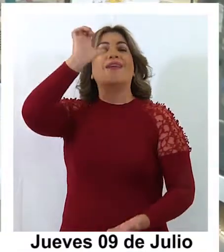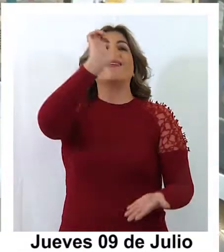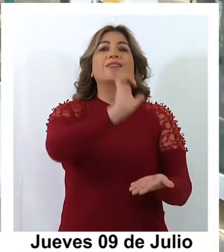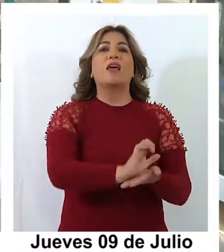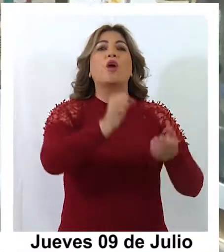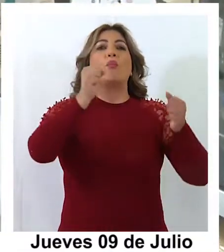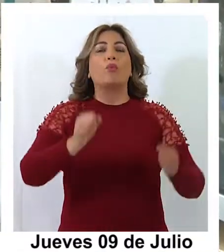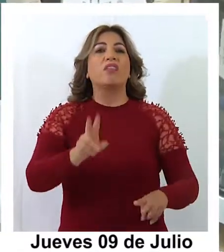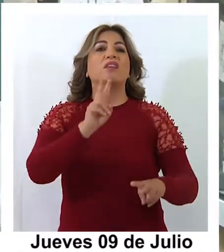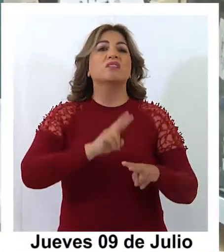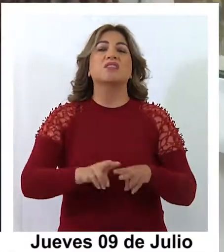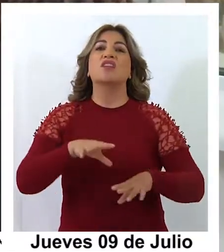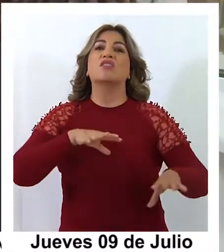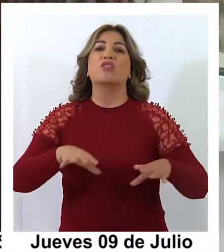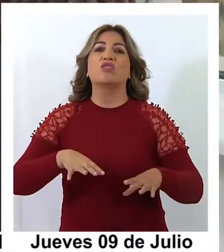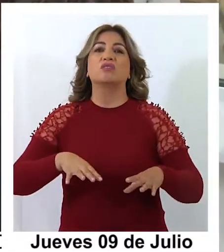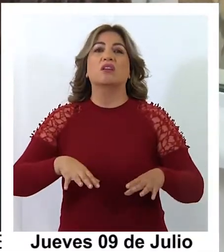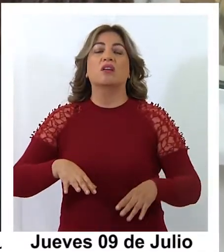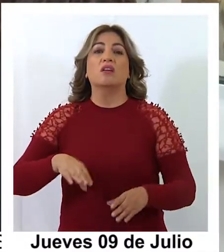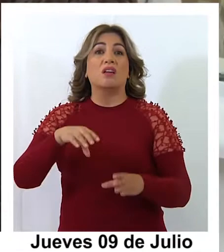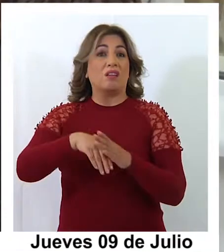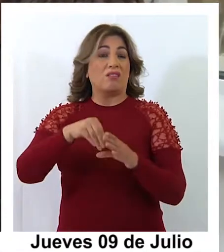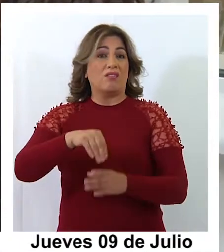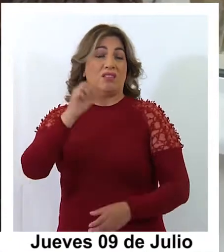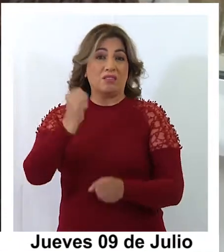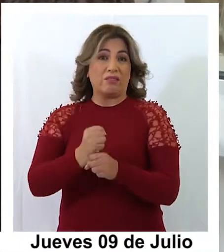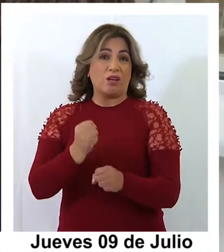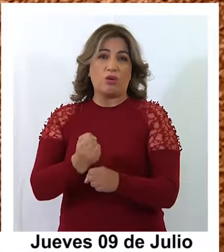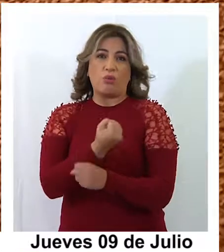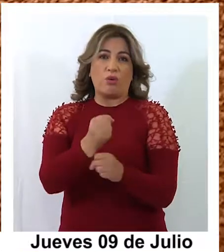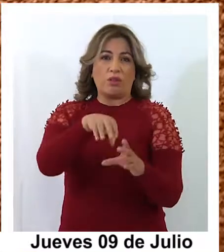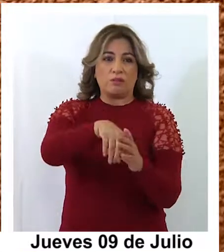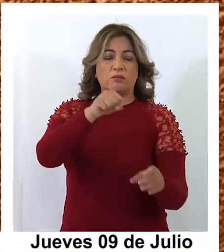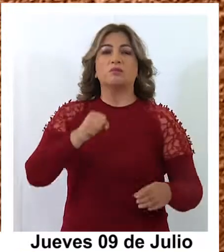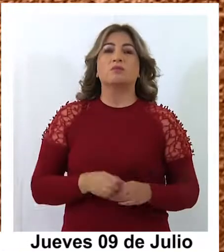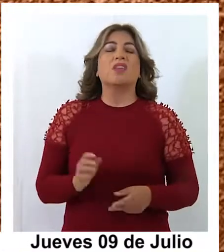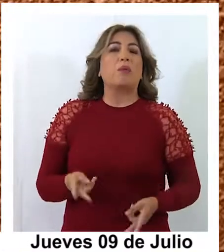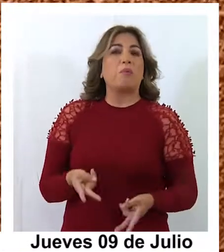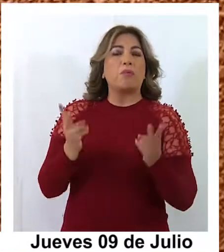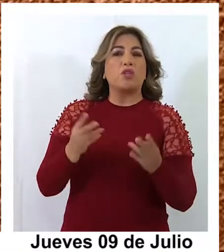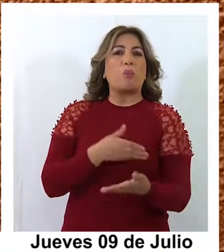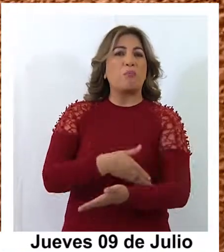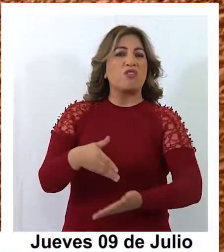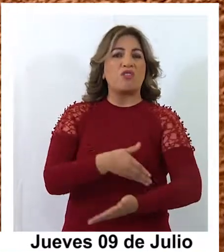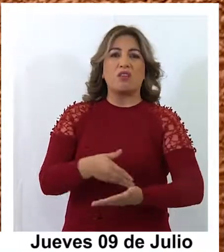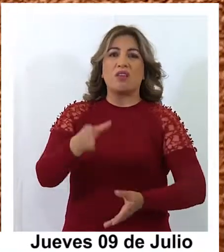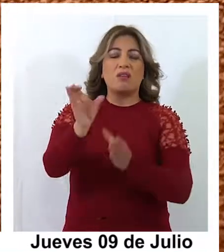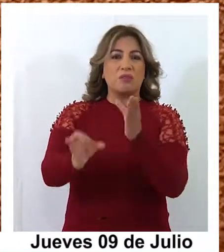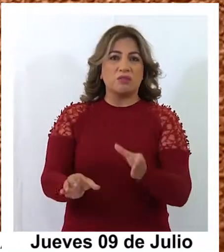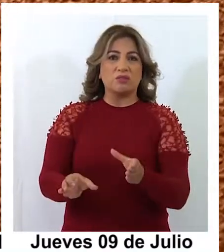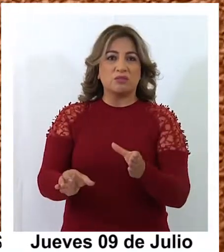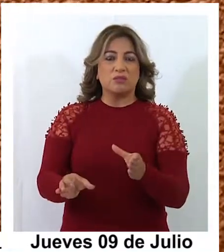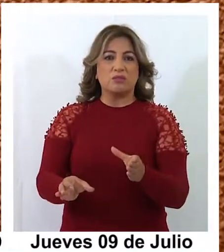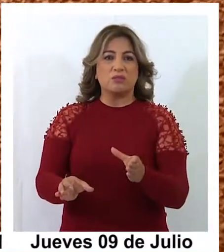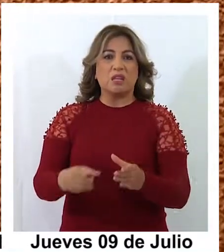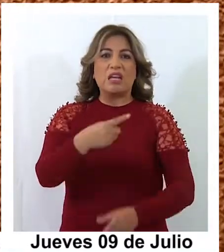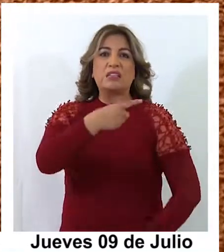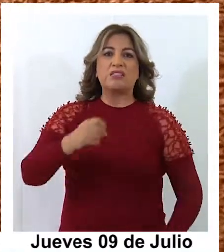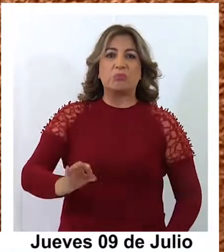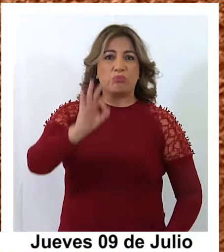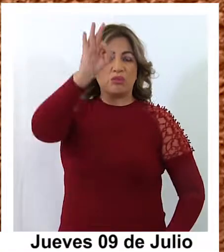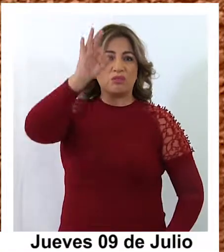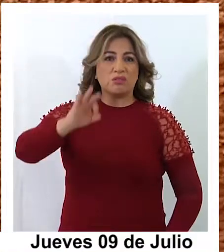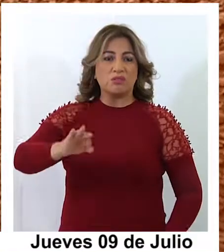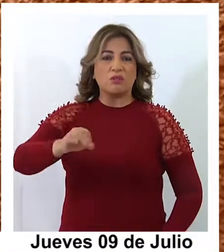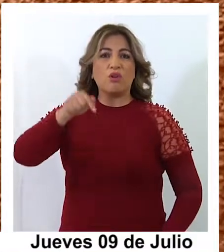puede hacer mucho más antes que retirar los ahorros de los trabajadores. Aquí se va a permitir que millones de personas puedan sacar el 100%